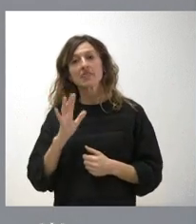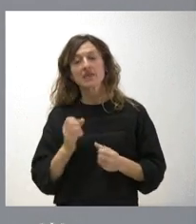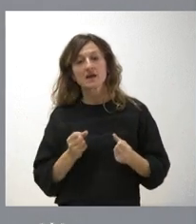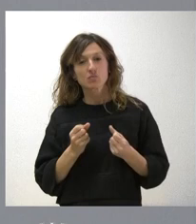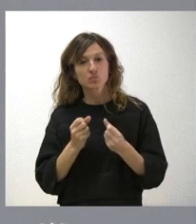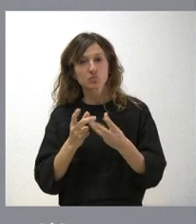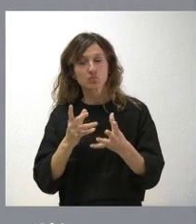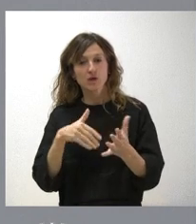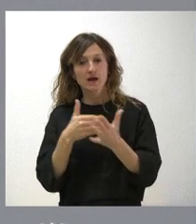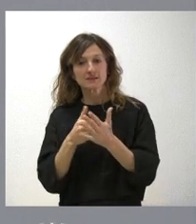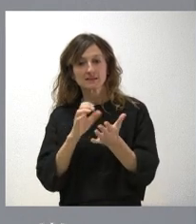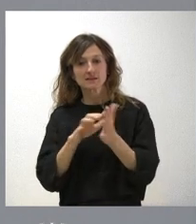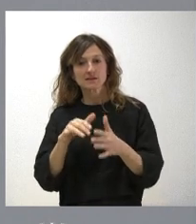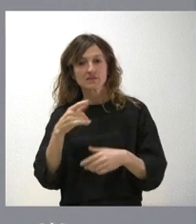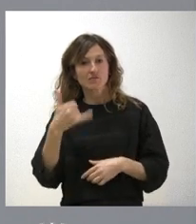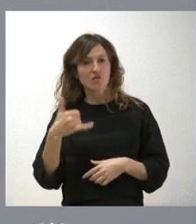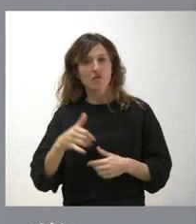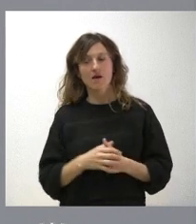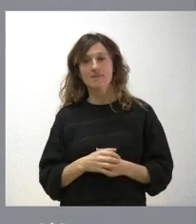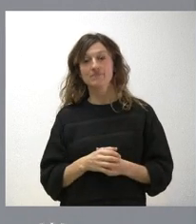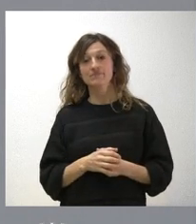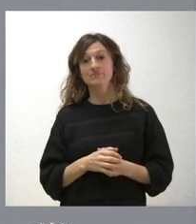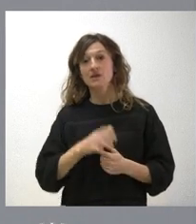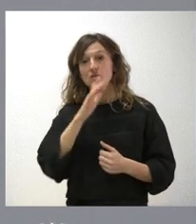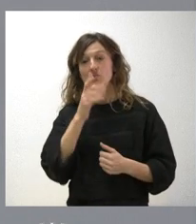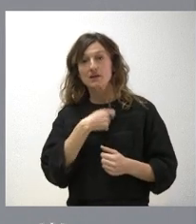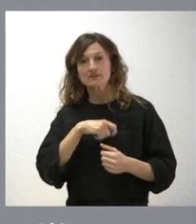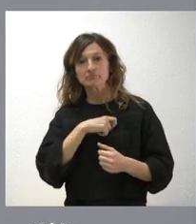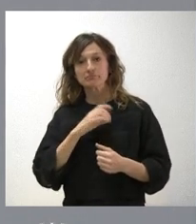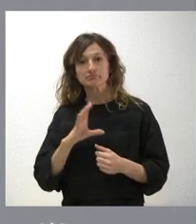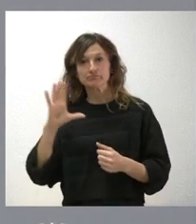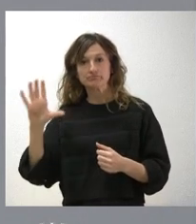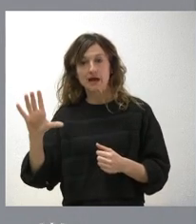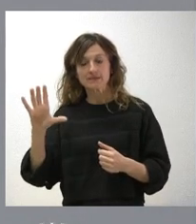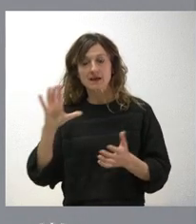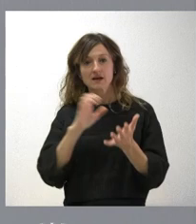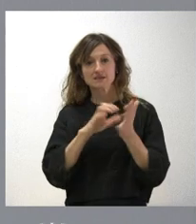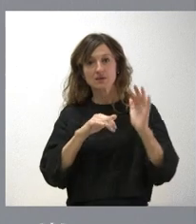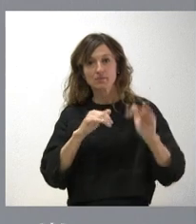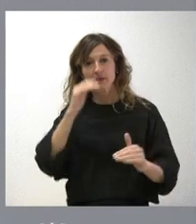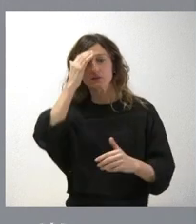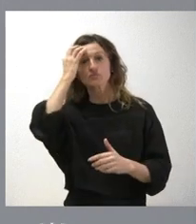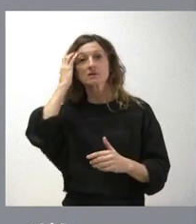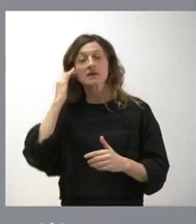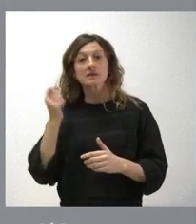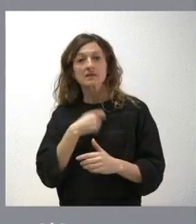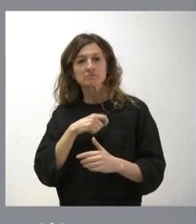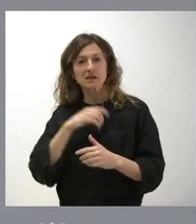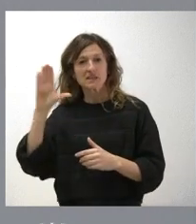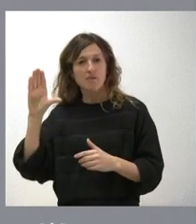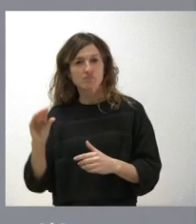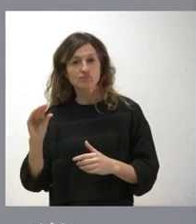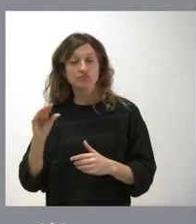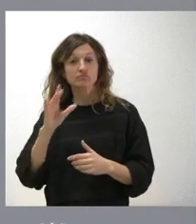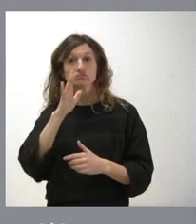justa que llegan a Castilla de León son muy insuficientes sobre todo por lo que llegan a España no tanto por lo que llegan a Castilla de León la cifra de España es muy reducida Por qué es